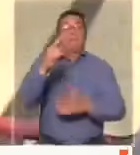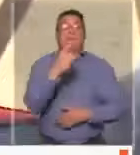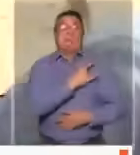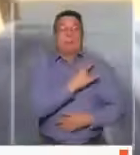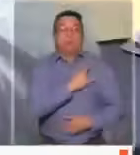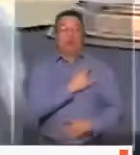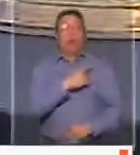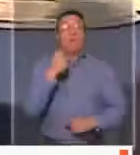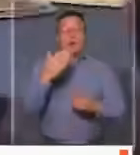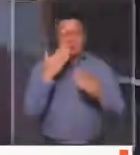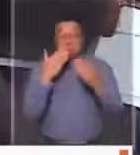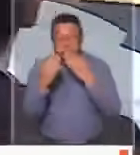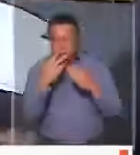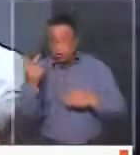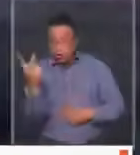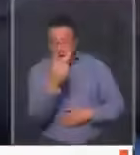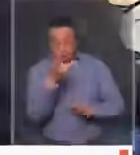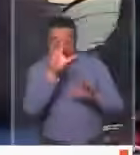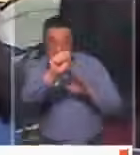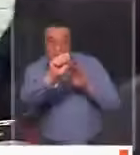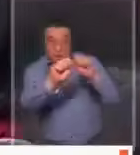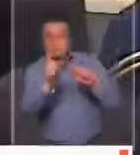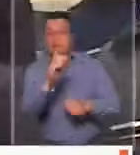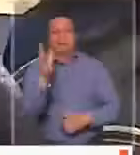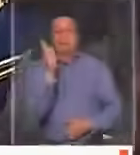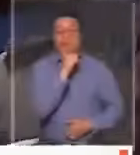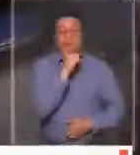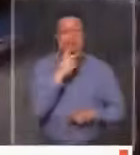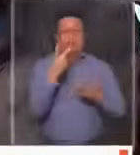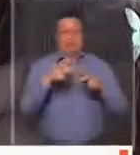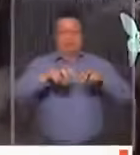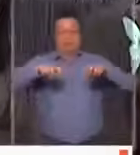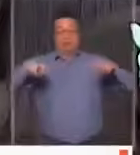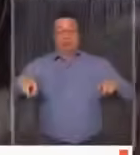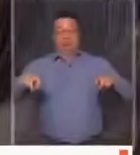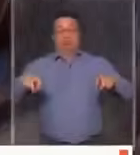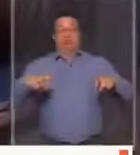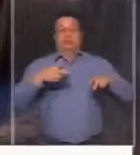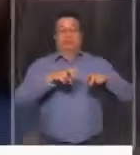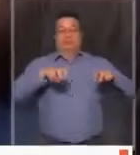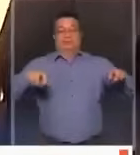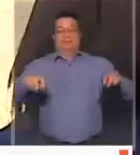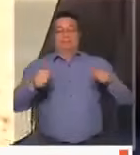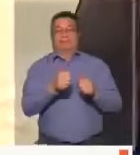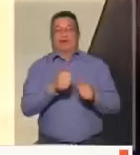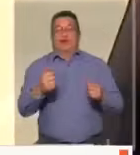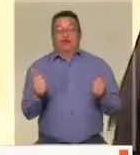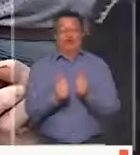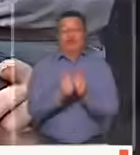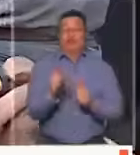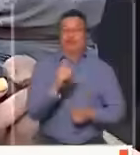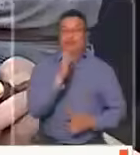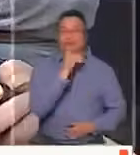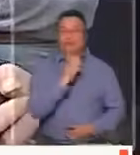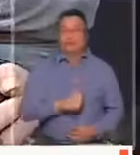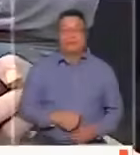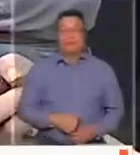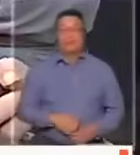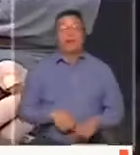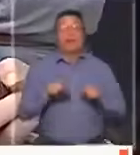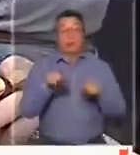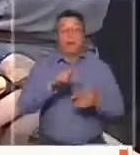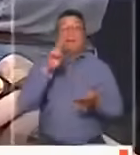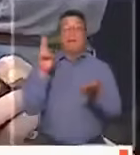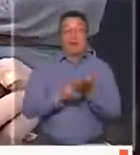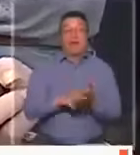captar diálogo entre Boric y Yáñez. Cuatro puestos de distancia separaron a ambas autoridades durante la ceremonia. Creo que efectivamente